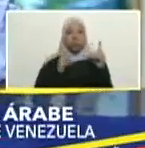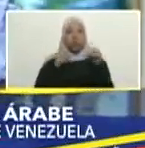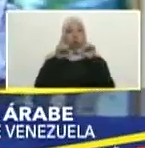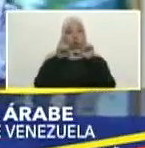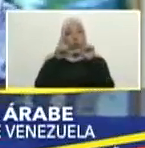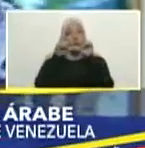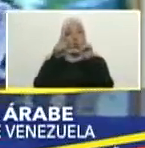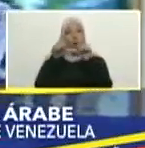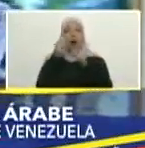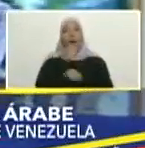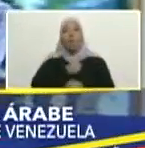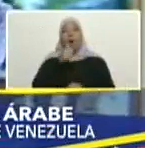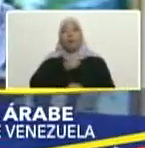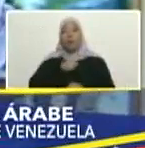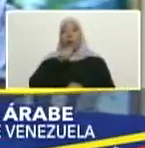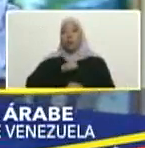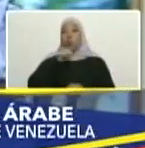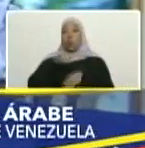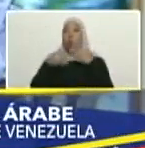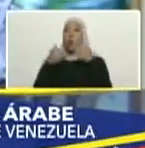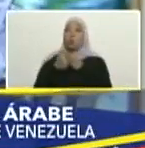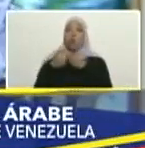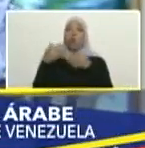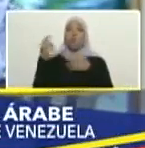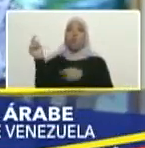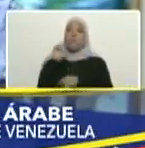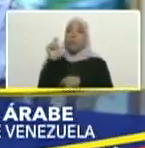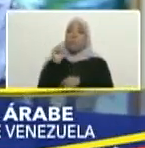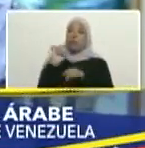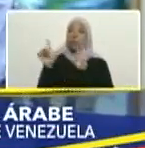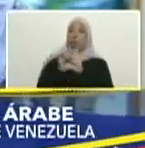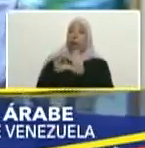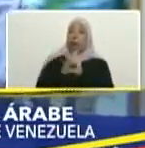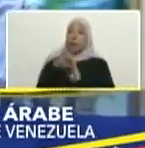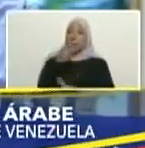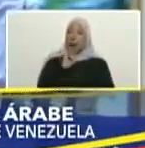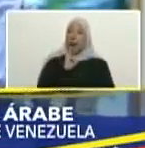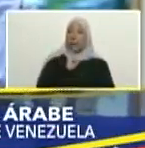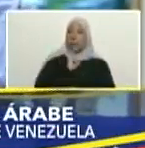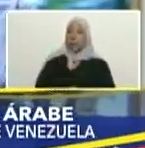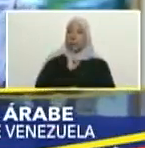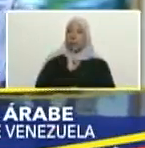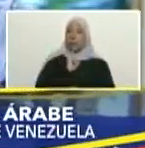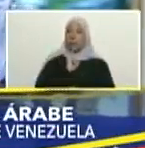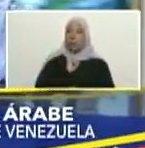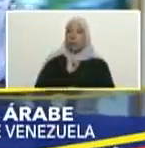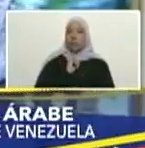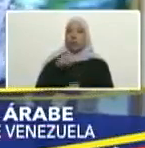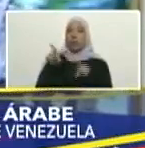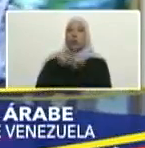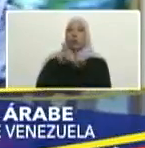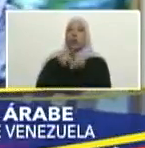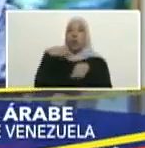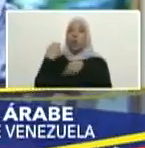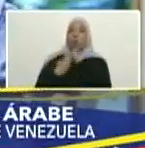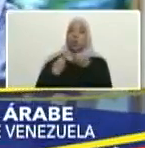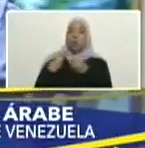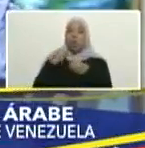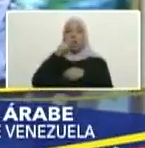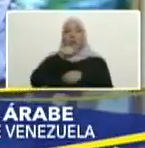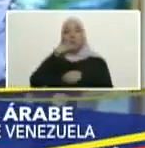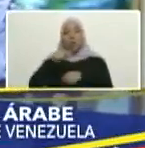continuaremos resistiendo por todos los medios legítimos al anacronismo de los hechos